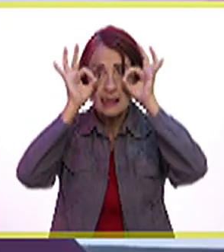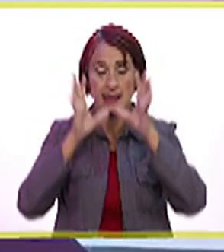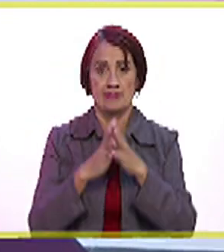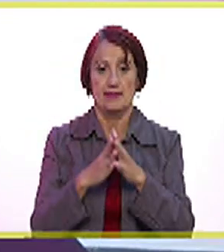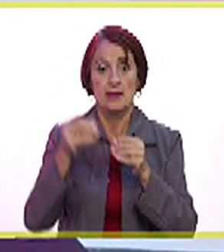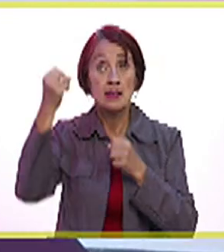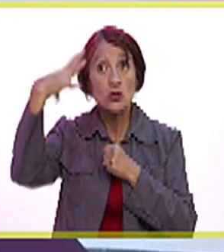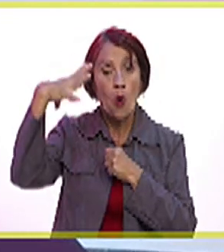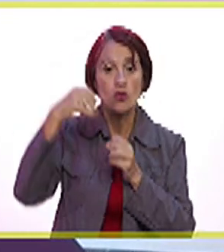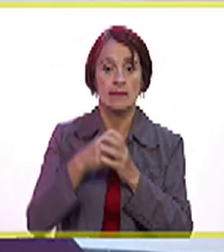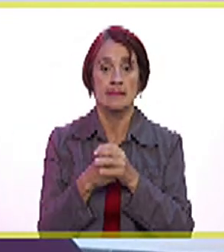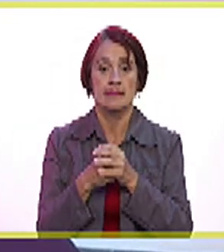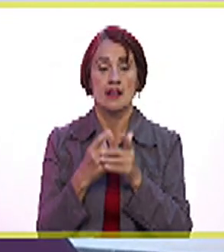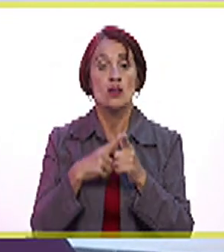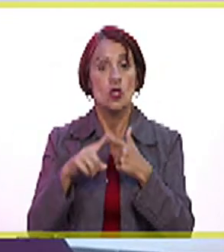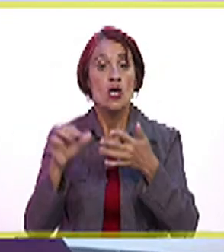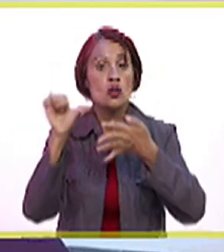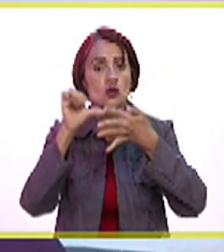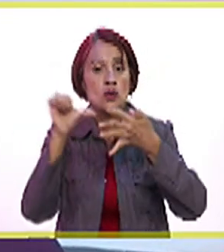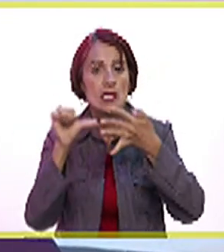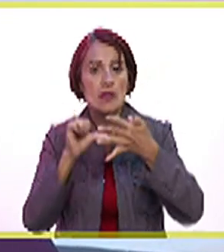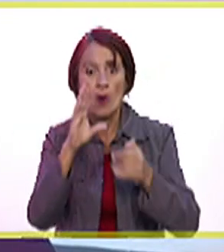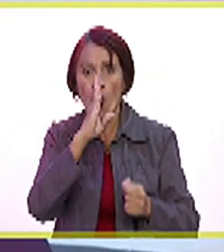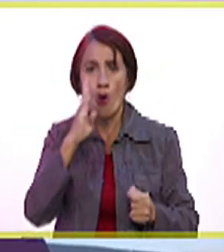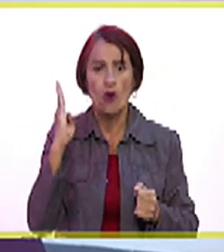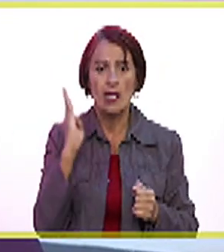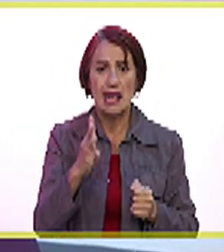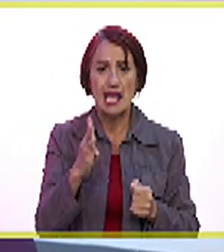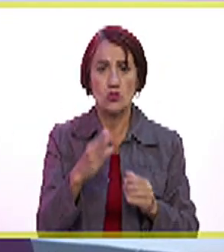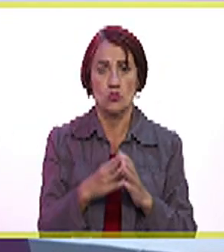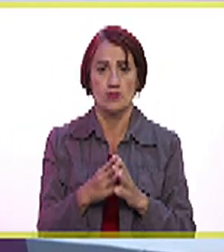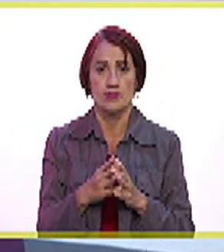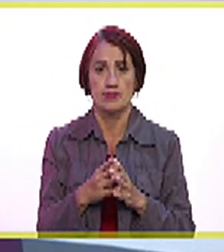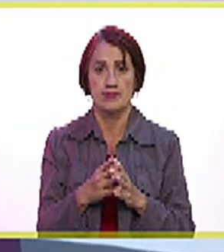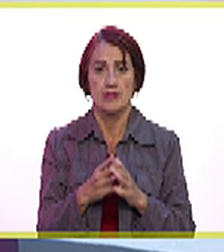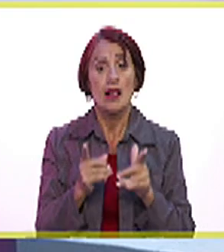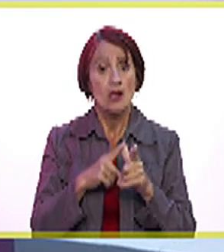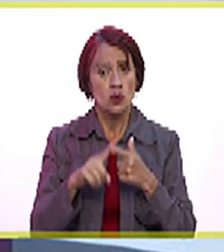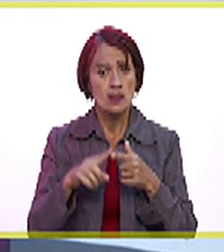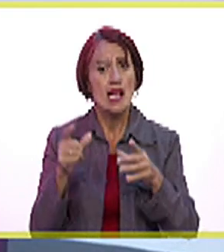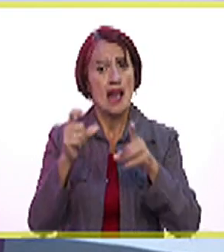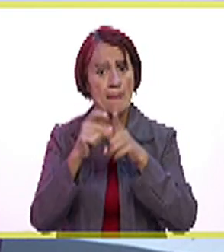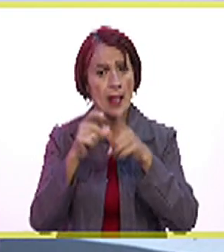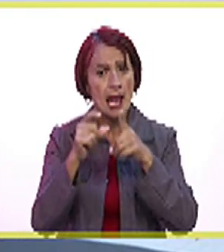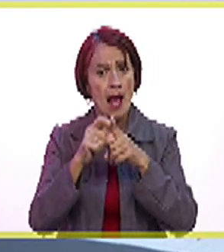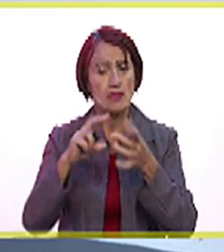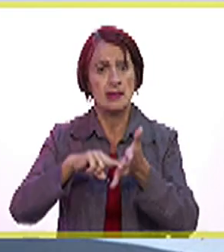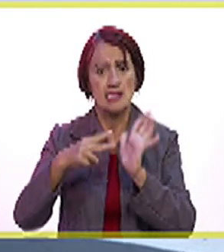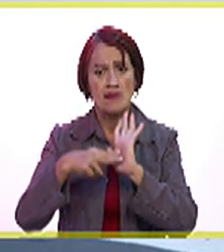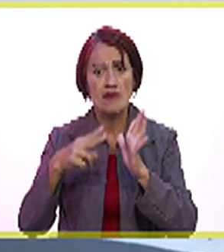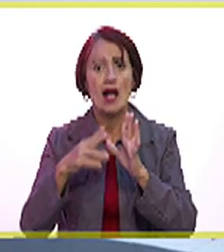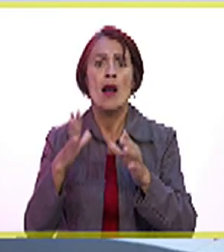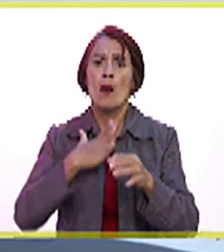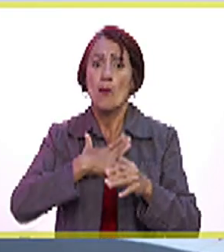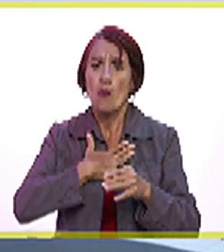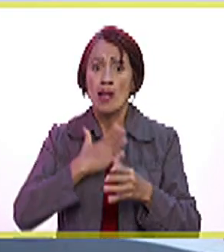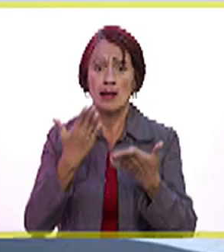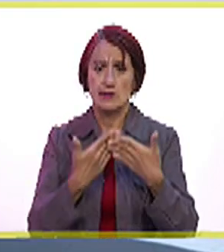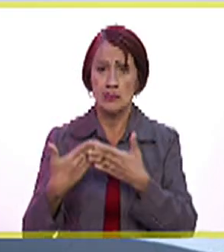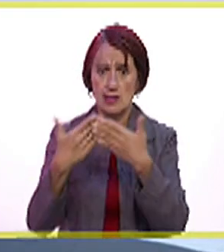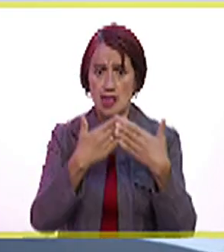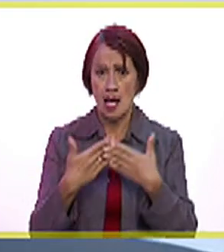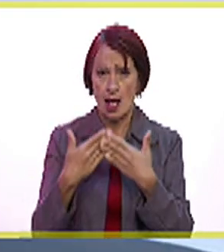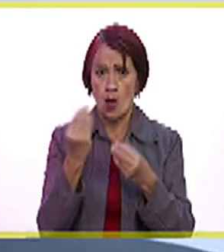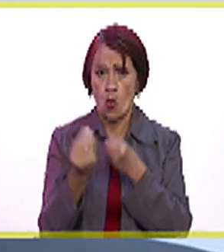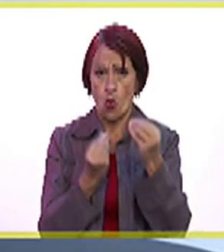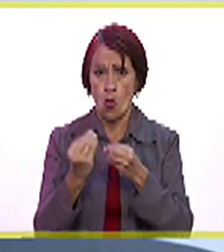sol. Ahora, los sustantivos concretos, la palabra dice concretos, son aquellos cuyos referentes se pueden percibir a través